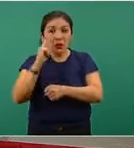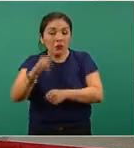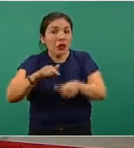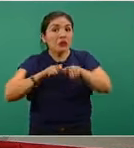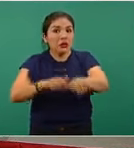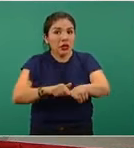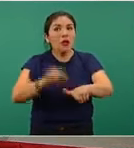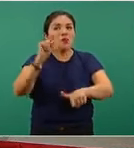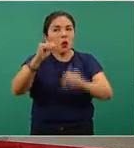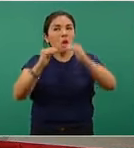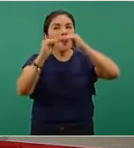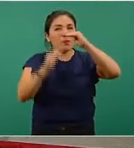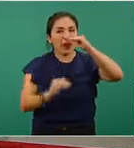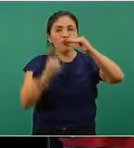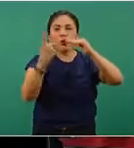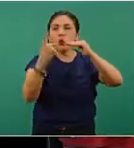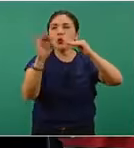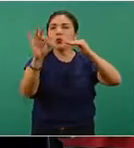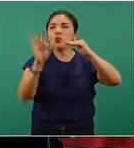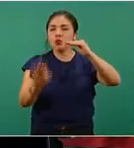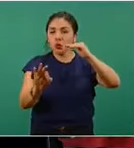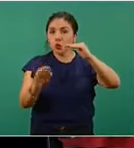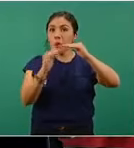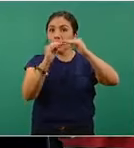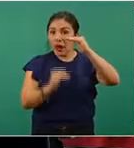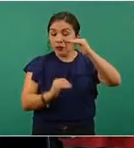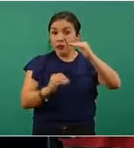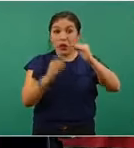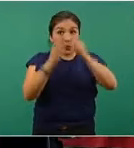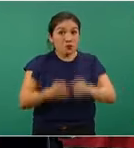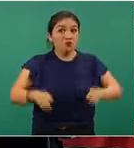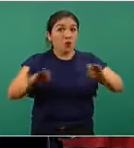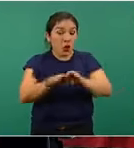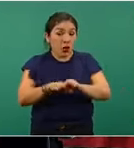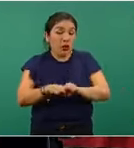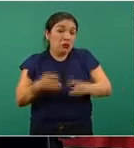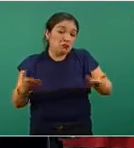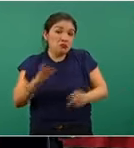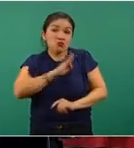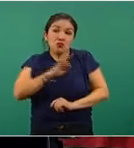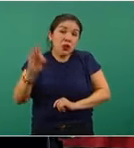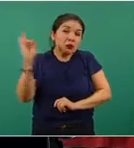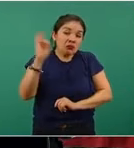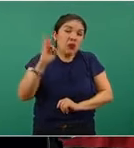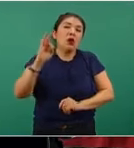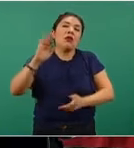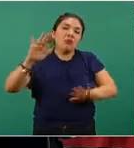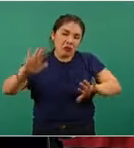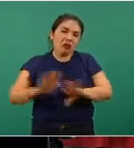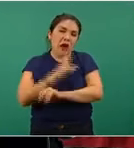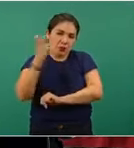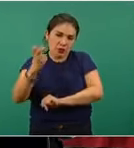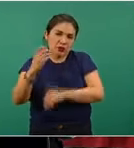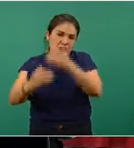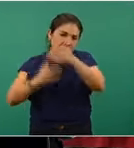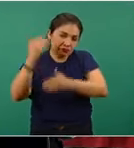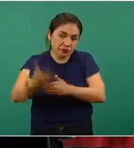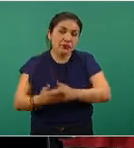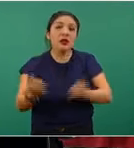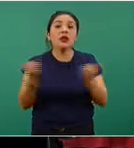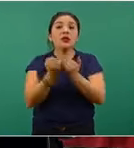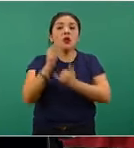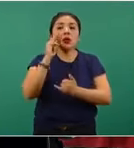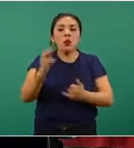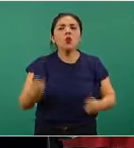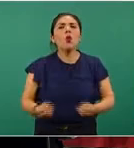en un pequeño descenso de 1 punto porcentual, no es muy importante y es posible que se estabilice. Y también tenemos las estadísticas de